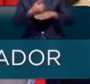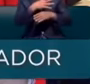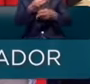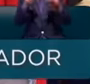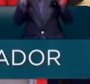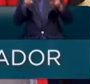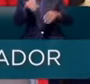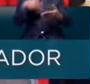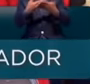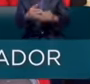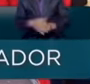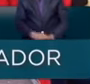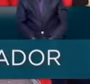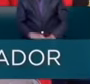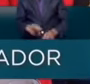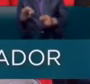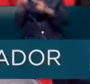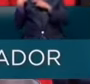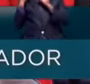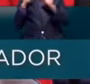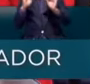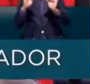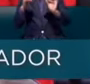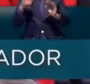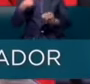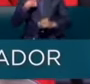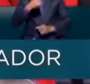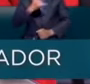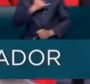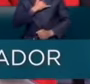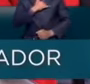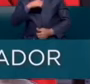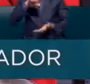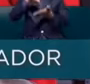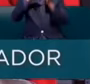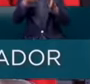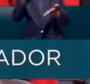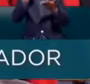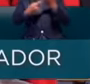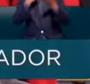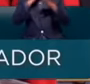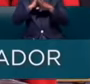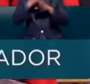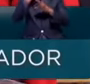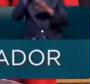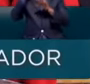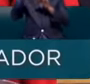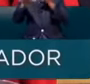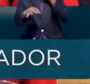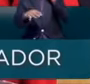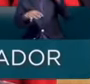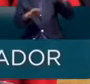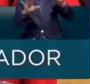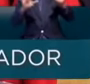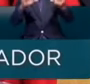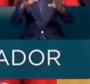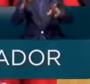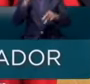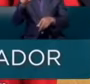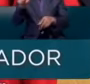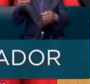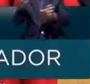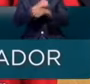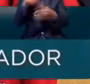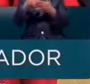y evidentemente la corresponsabilidad que tenemos como ciudadanos para evitar la propagación de este virus, con las acciones